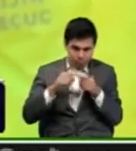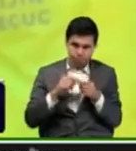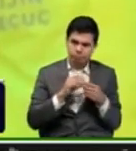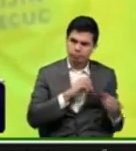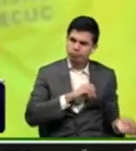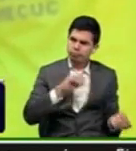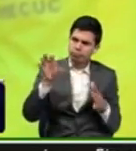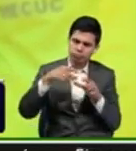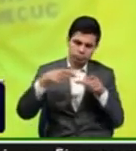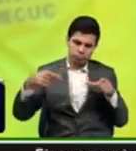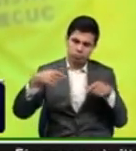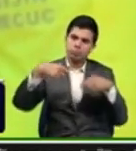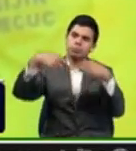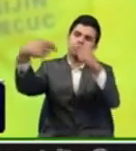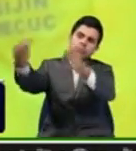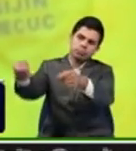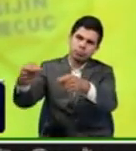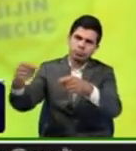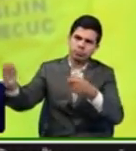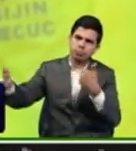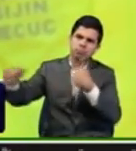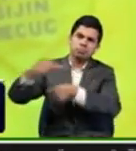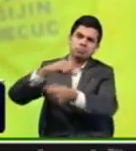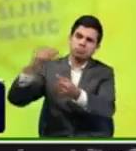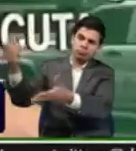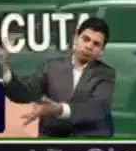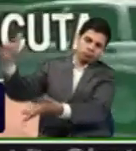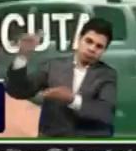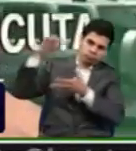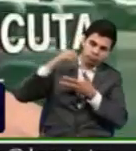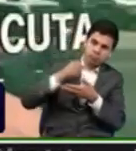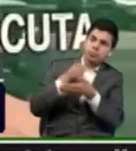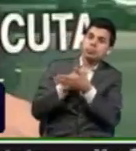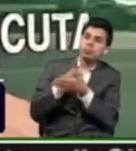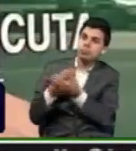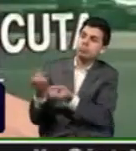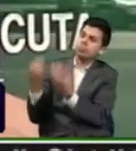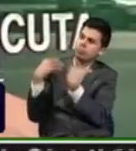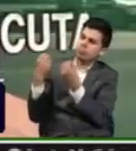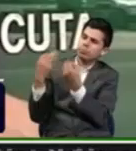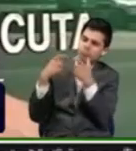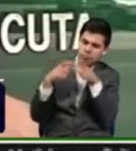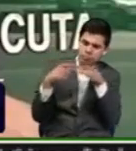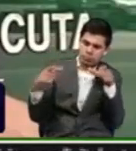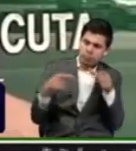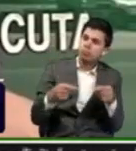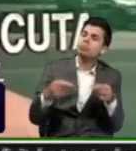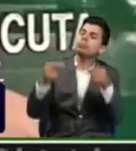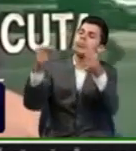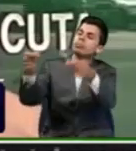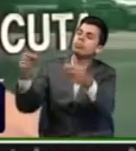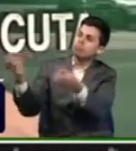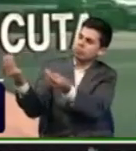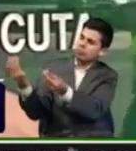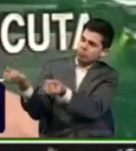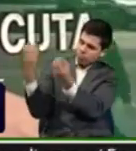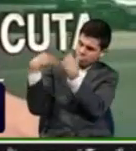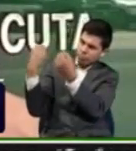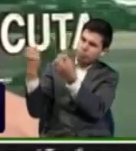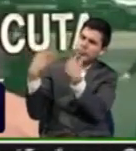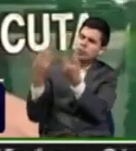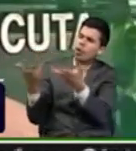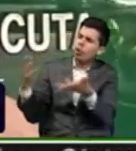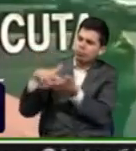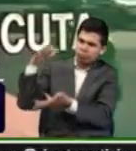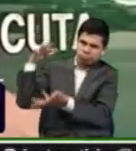mercancías. Mientras se hacía el canje, presionaban para que enviaran rápidamente la mercancía. Los